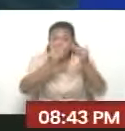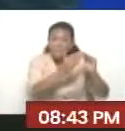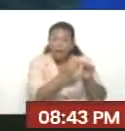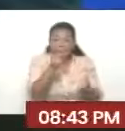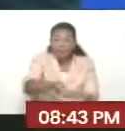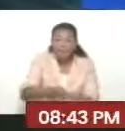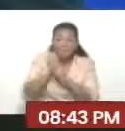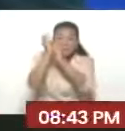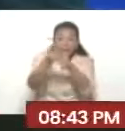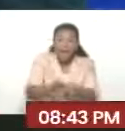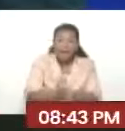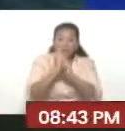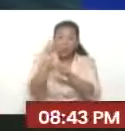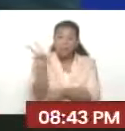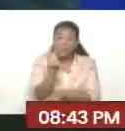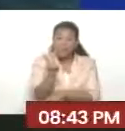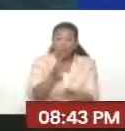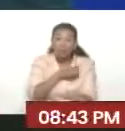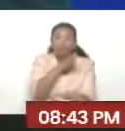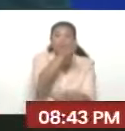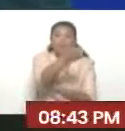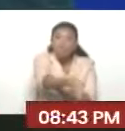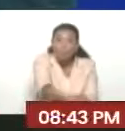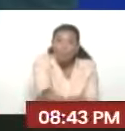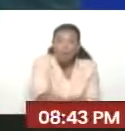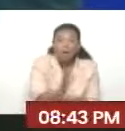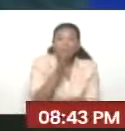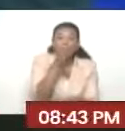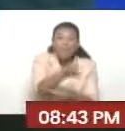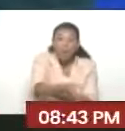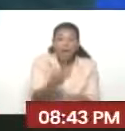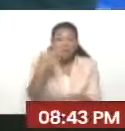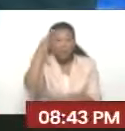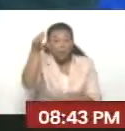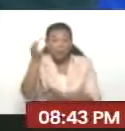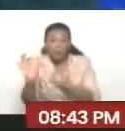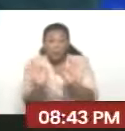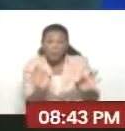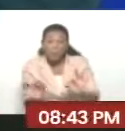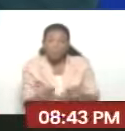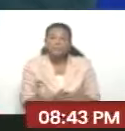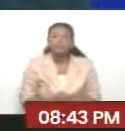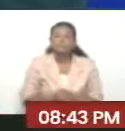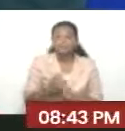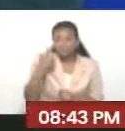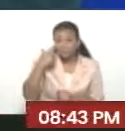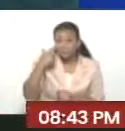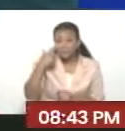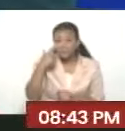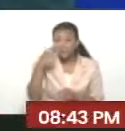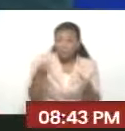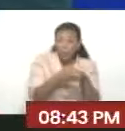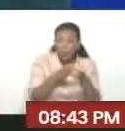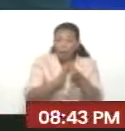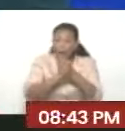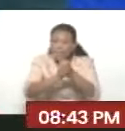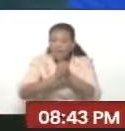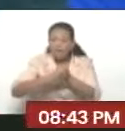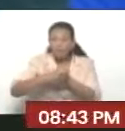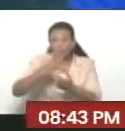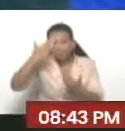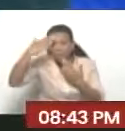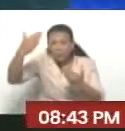pescadores y pescadoras de Venezuela, el poder popular del Congreso de la Nueva Época, los compas, mi saludo a los